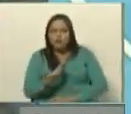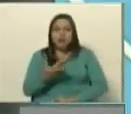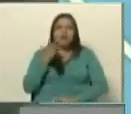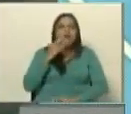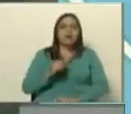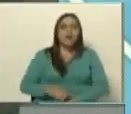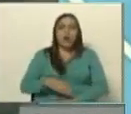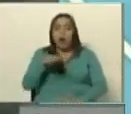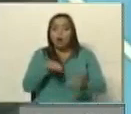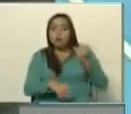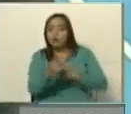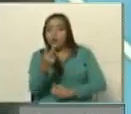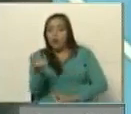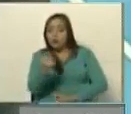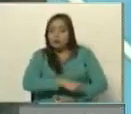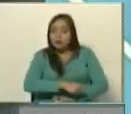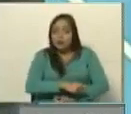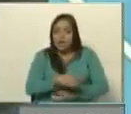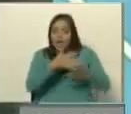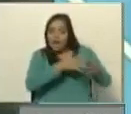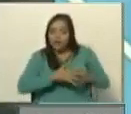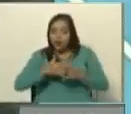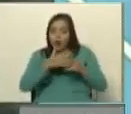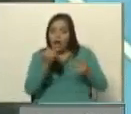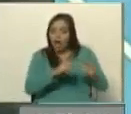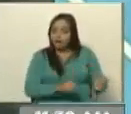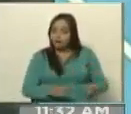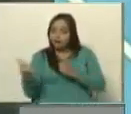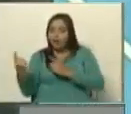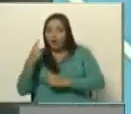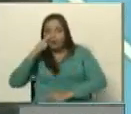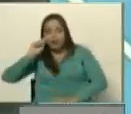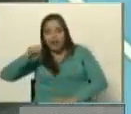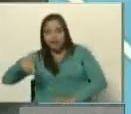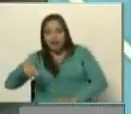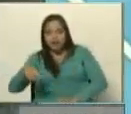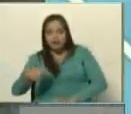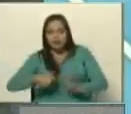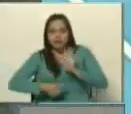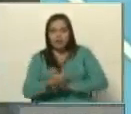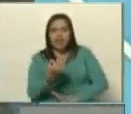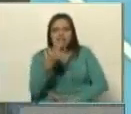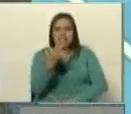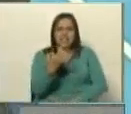los últimos dos meses Estados Unidos ha enviado a Ucrania ya más de